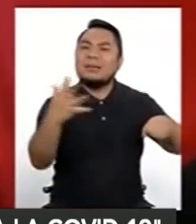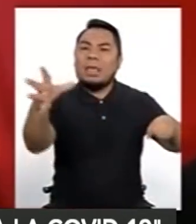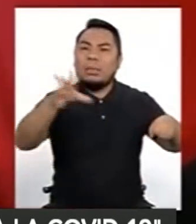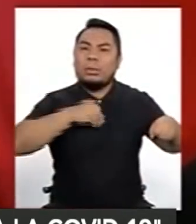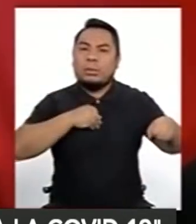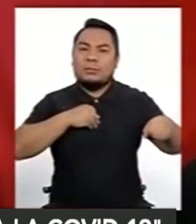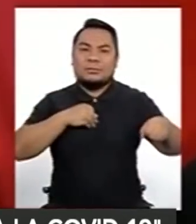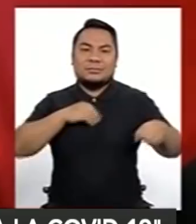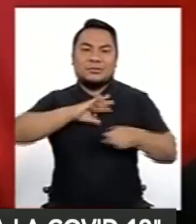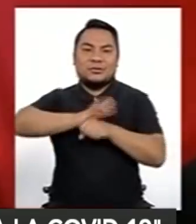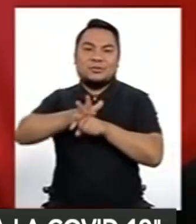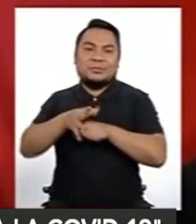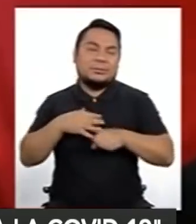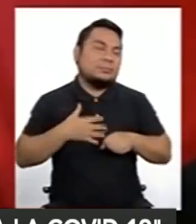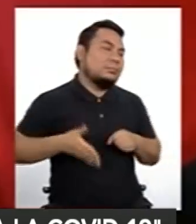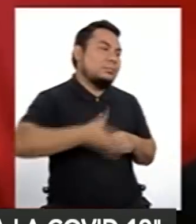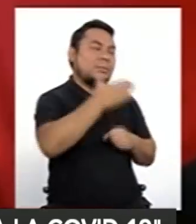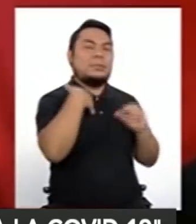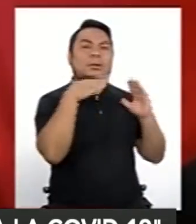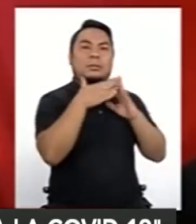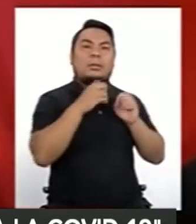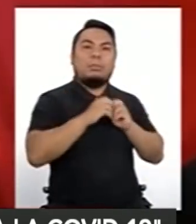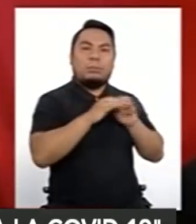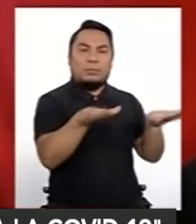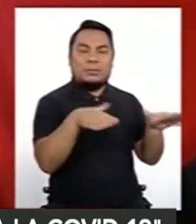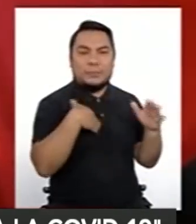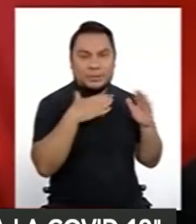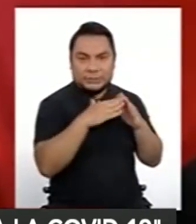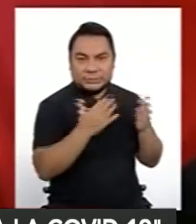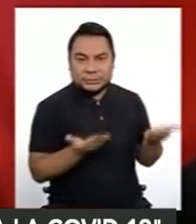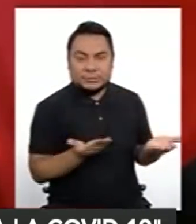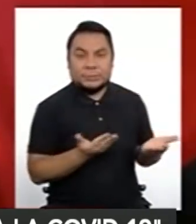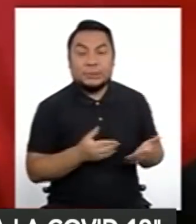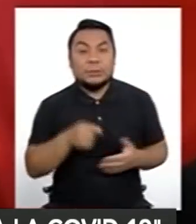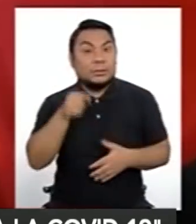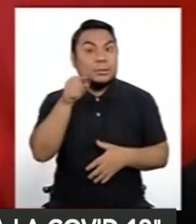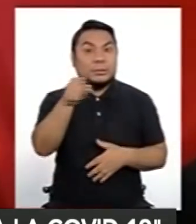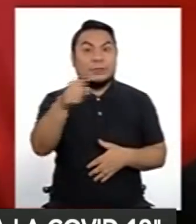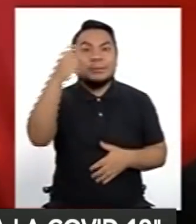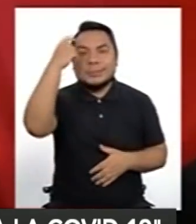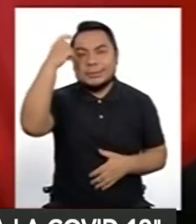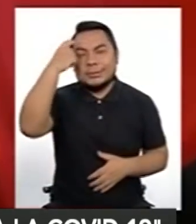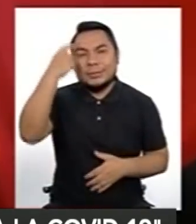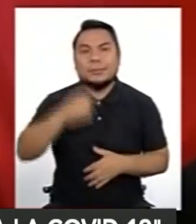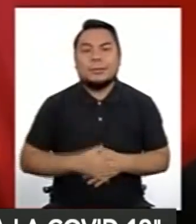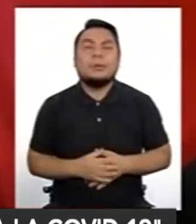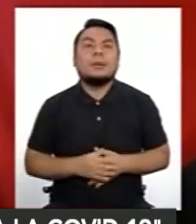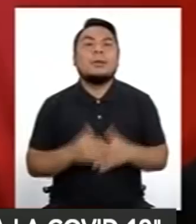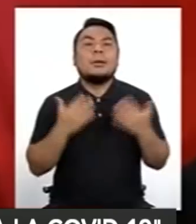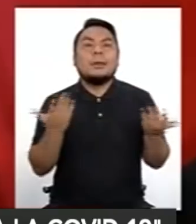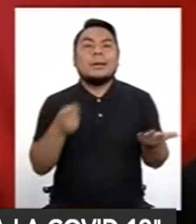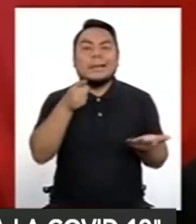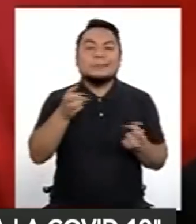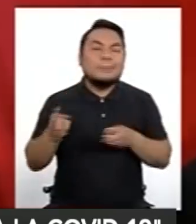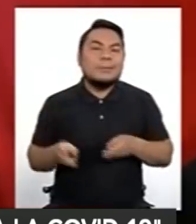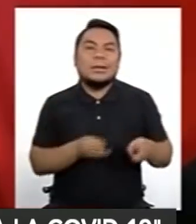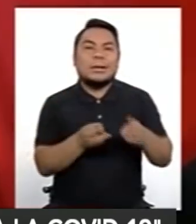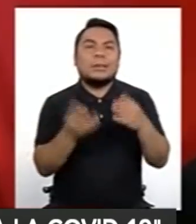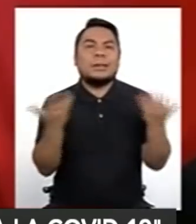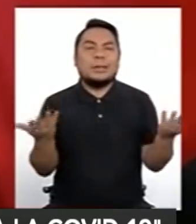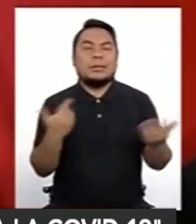llevo el COVID a mi casa. Eso tenemos que ser conscientes para que la forma